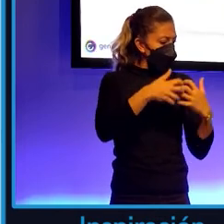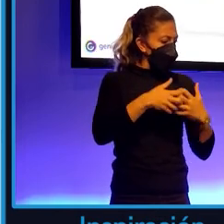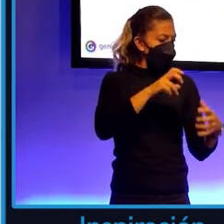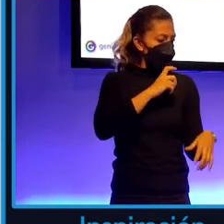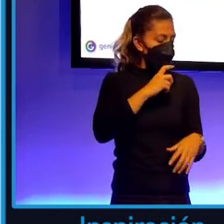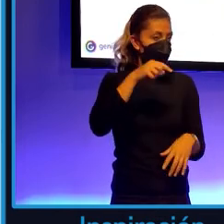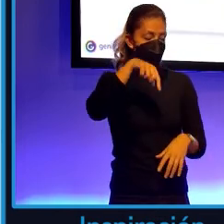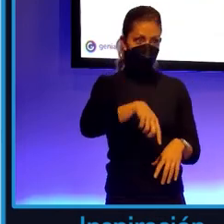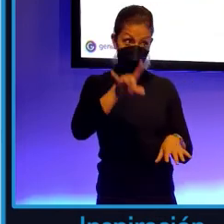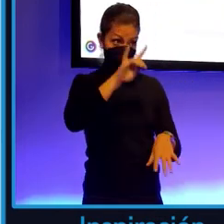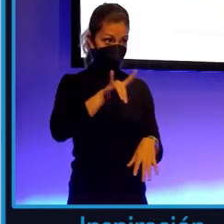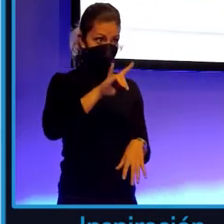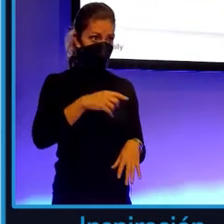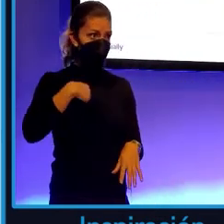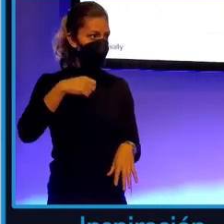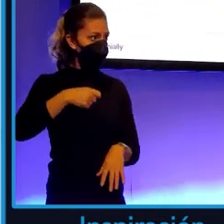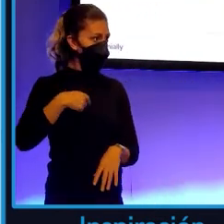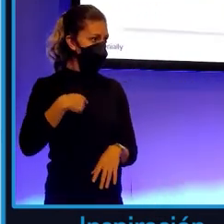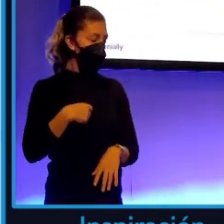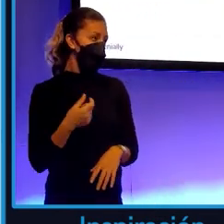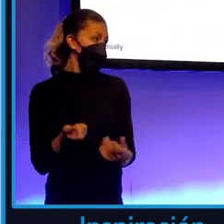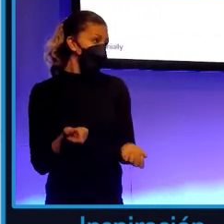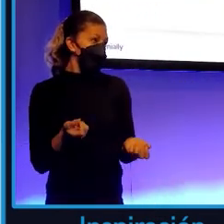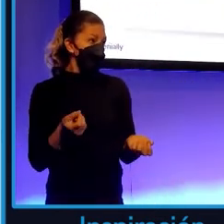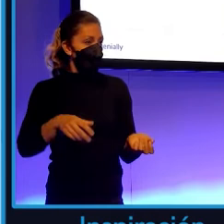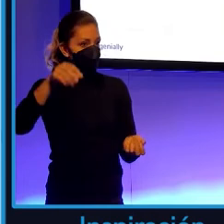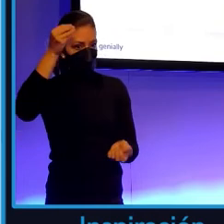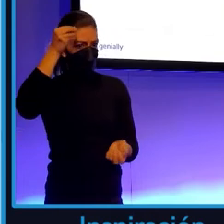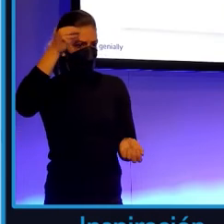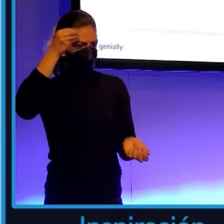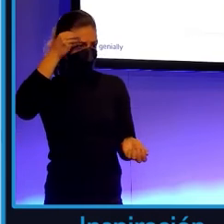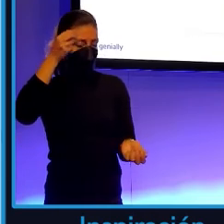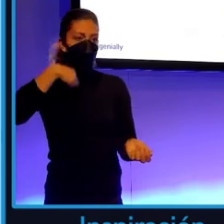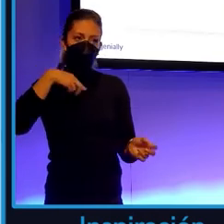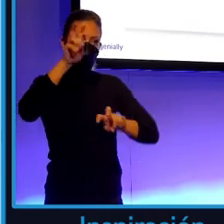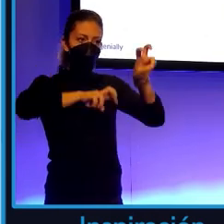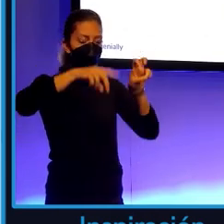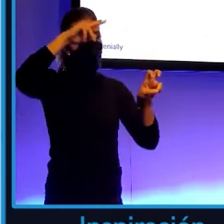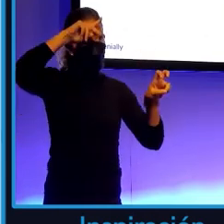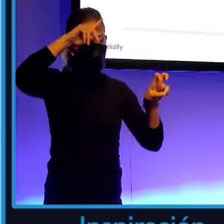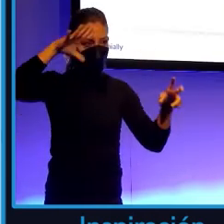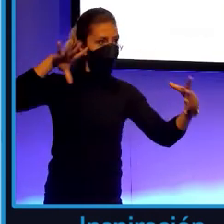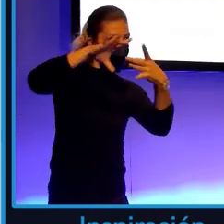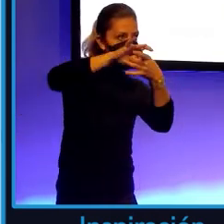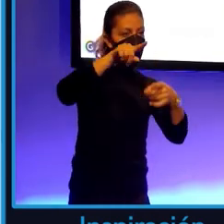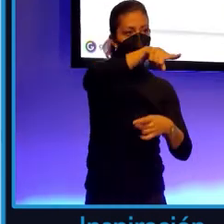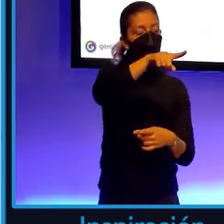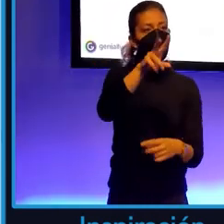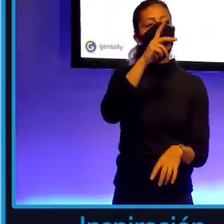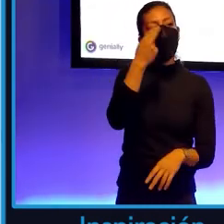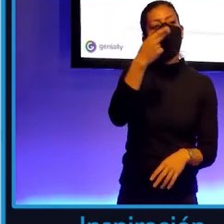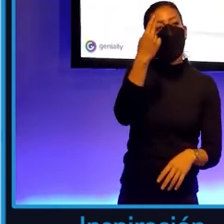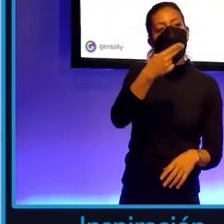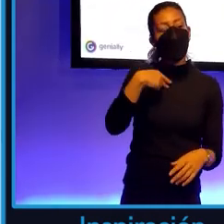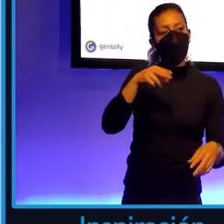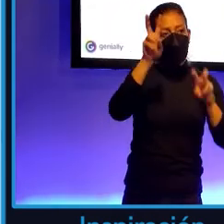decimos aquí en canarias dejar de ser ignorante tenemos buscar algo que realmente nos preocupa y nos interese eso con el fortalecimiento de la capacidad